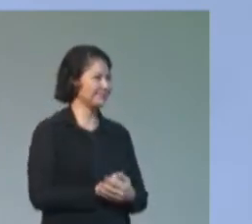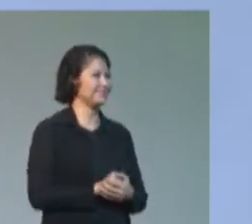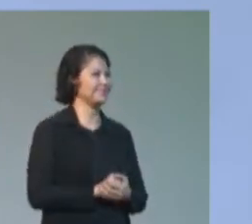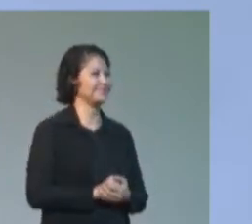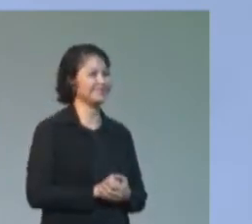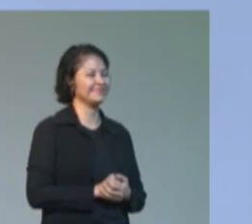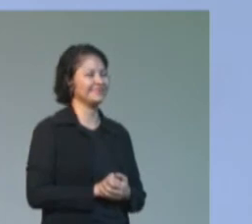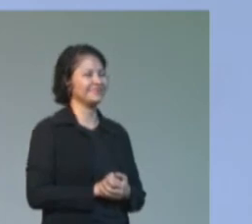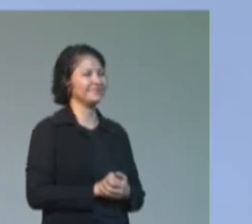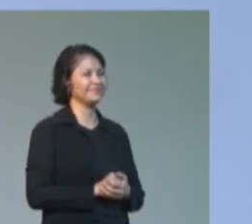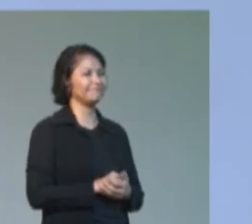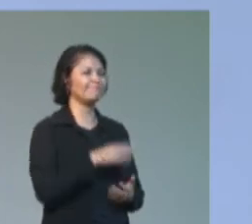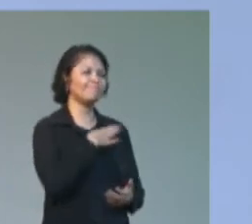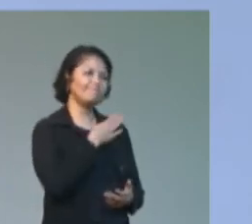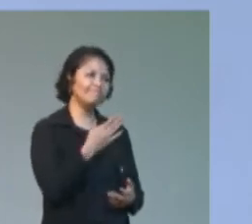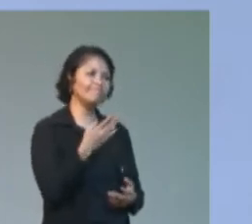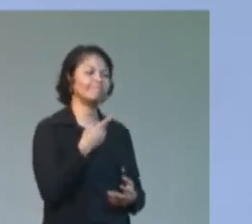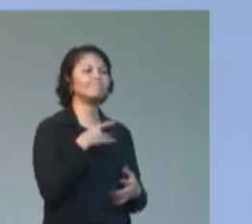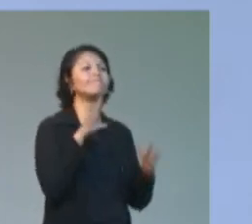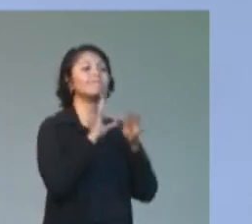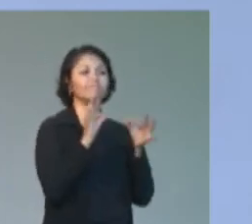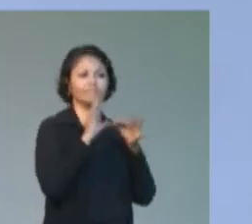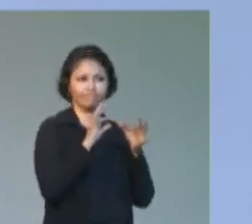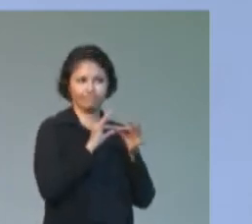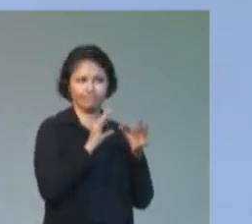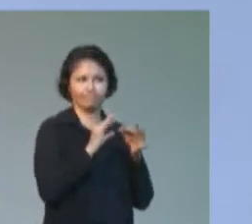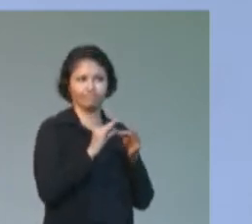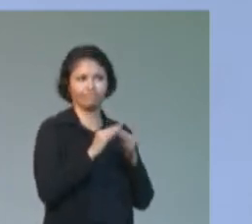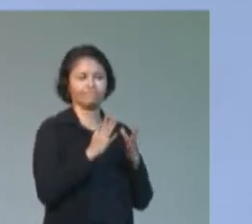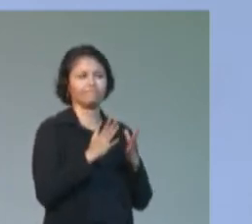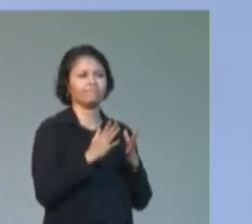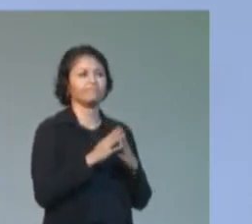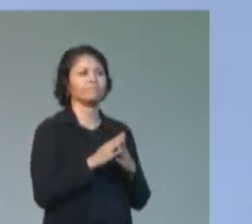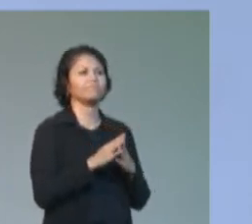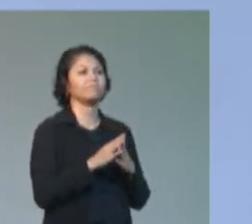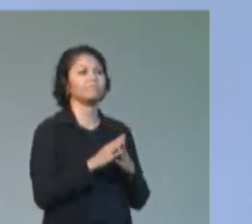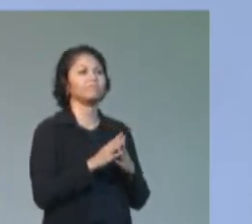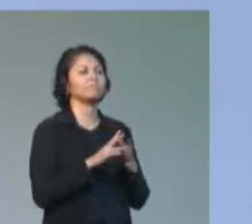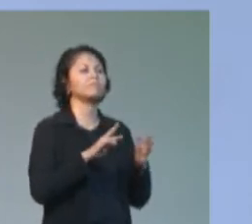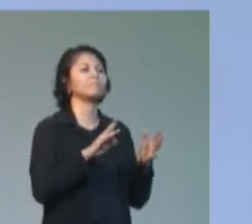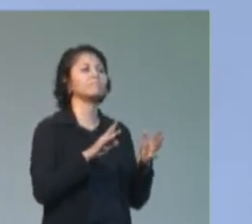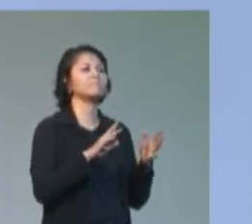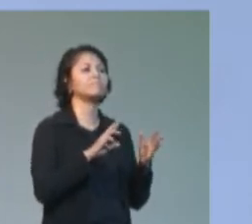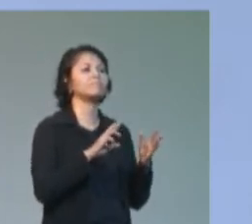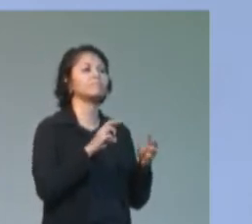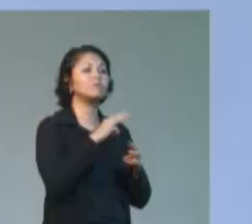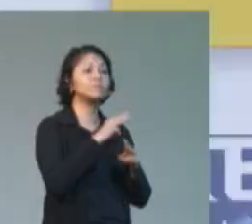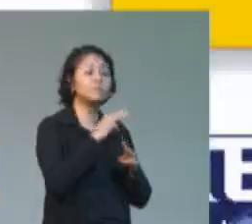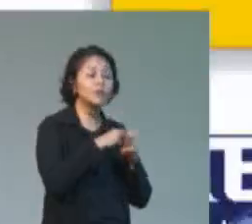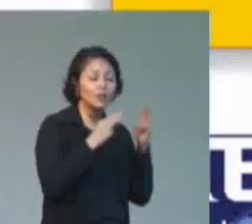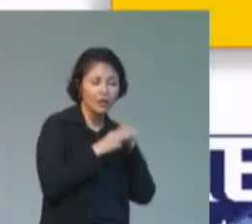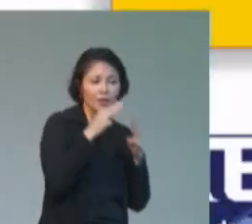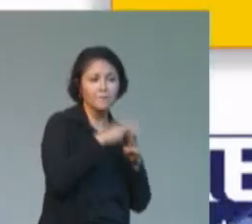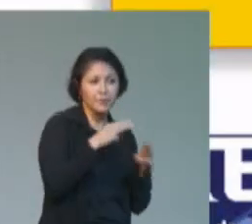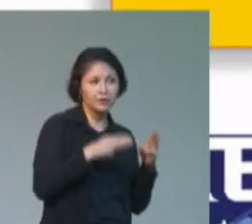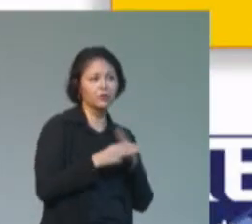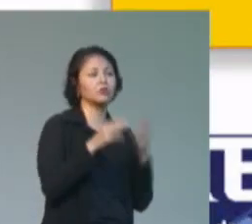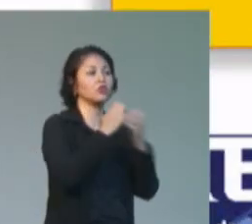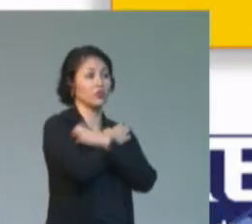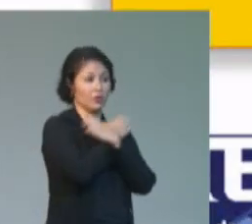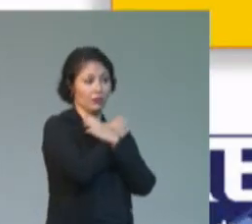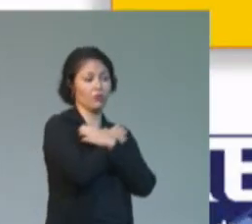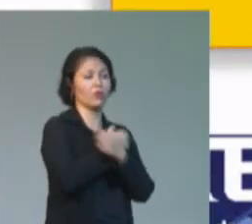bueno yo les voy a hablar de los que pueden ser los factores de éxito asociado a la metodología de la educación virtual a